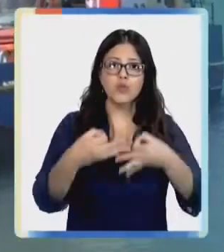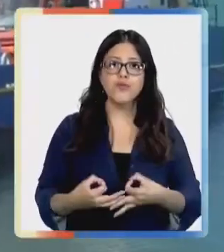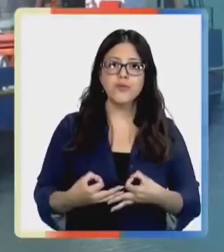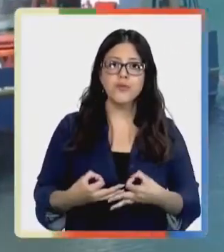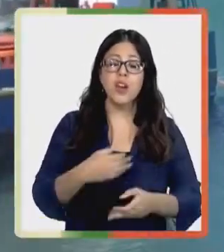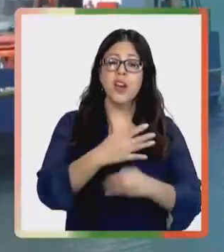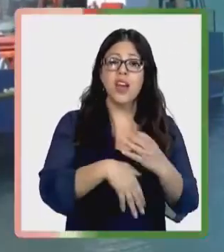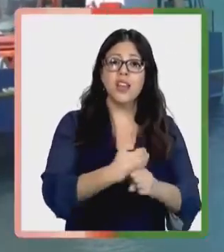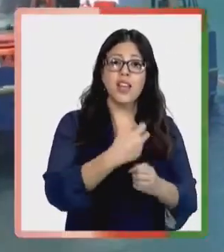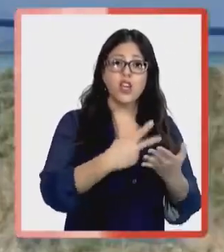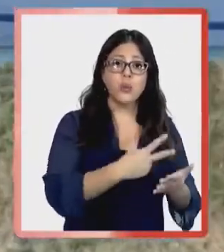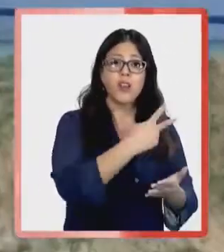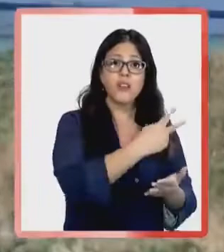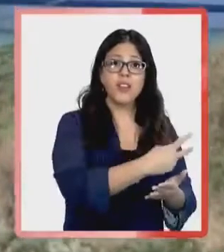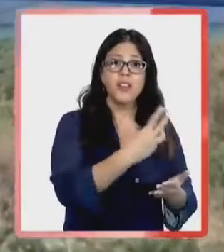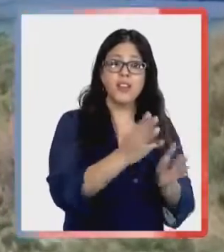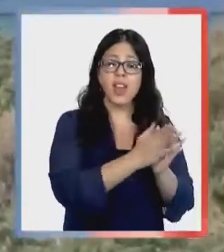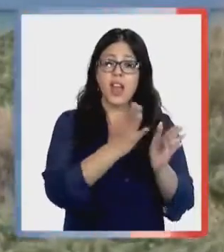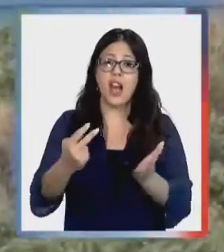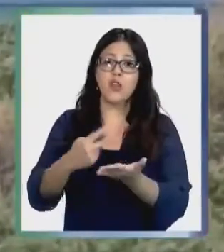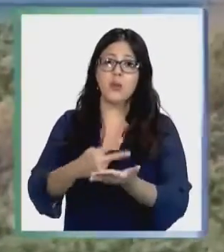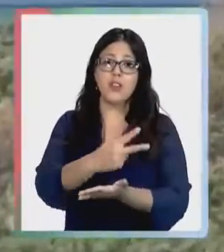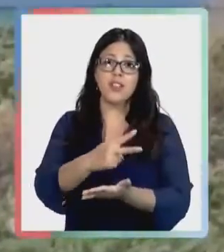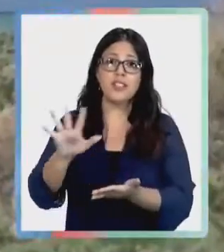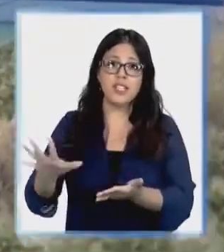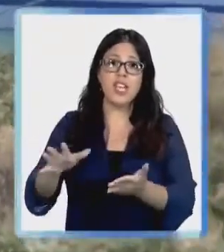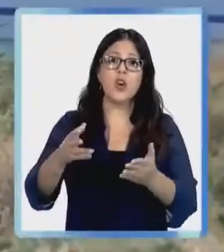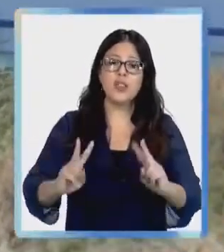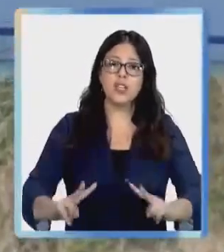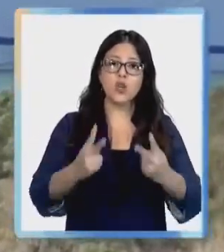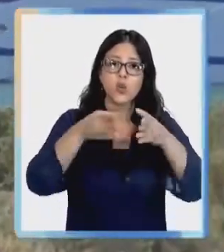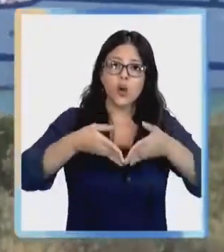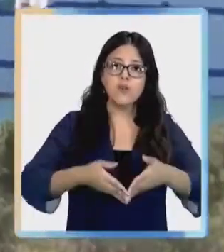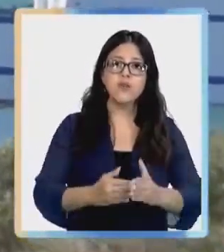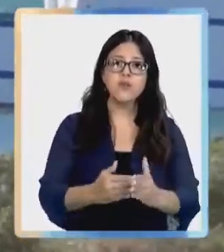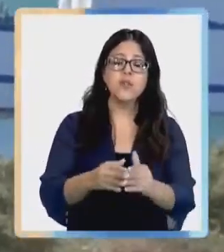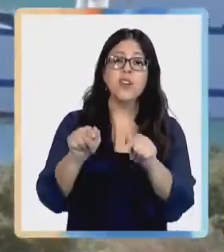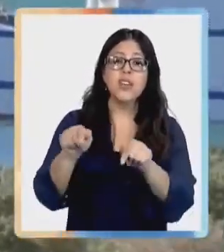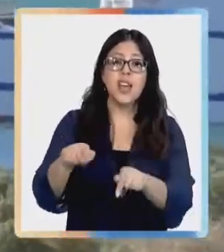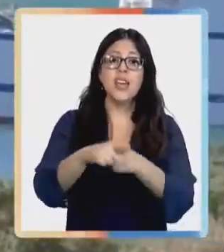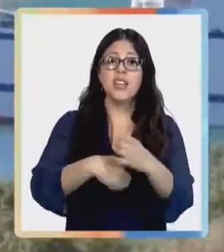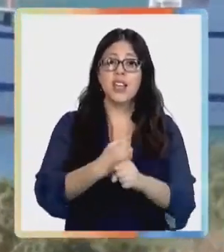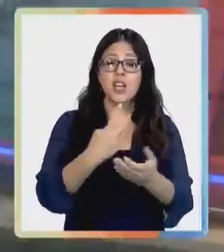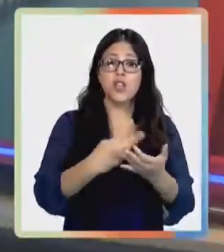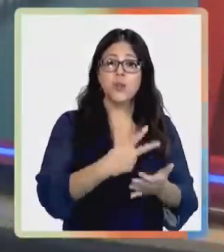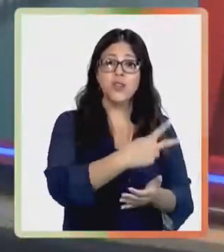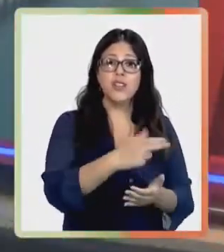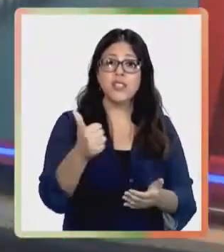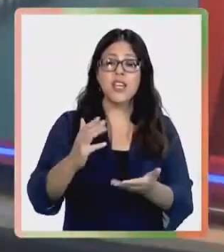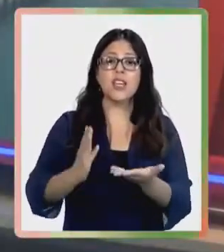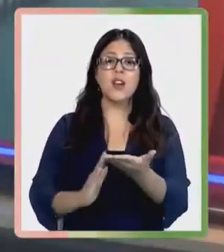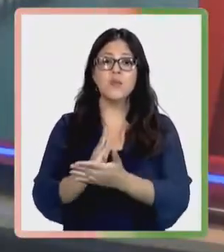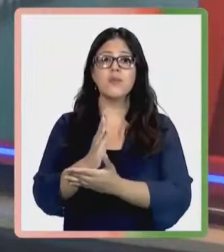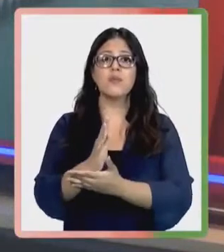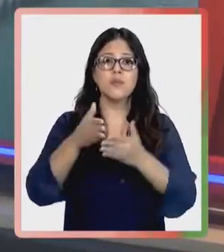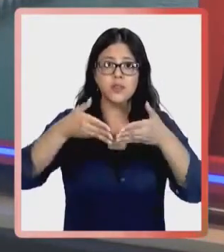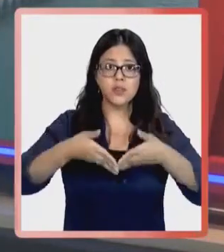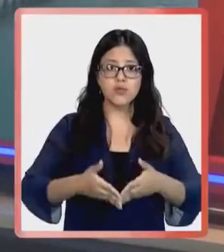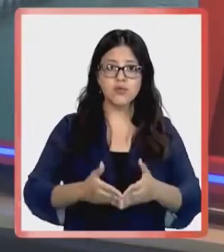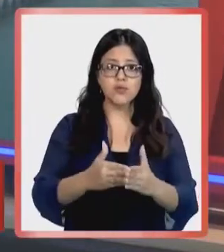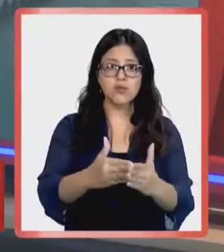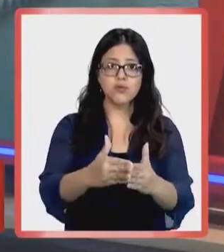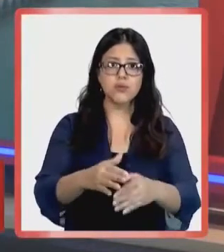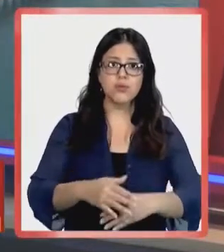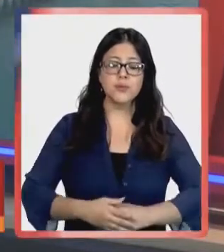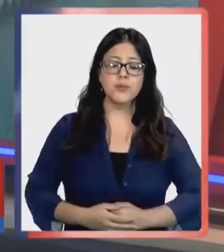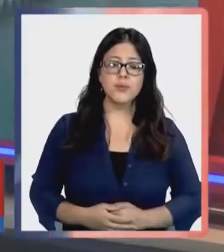la embarcación y finalmente en 2026 iniciará su navegación. En la región de los lagos comienzan a